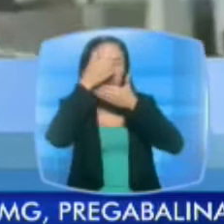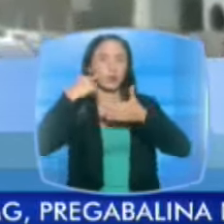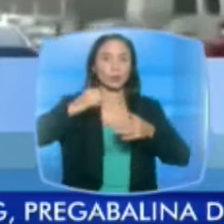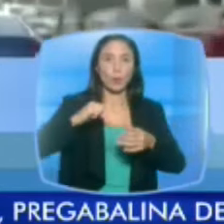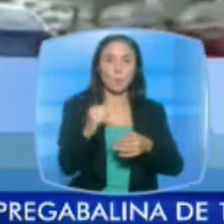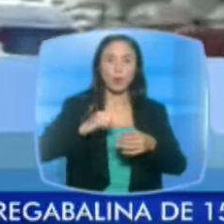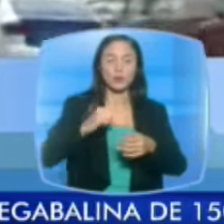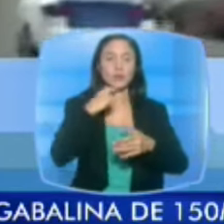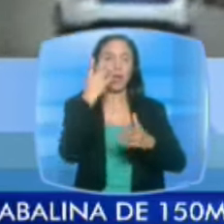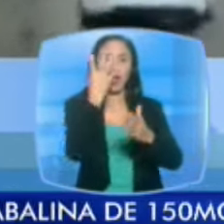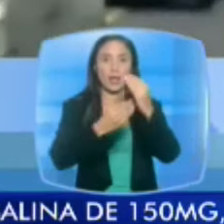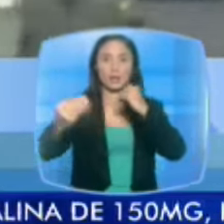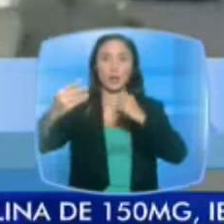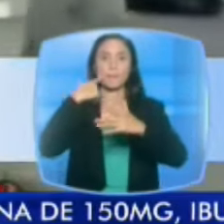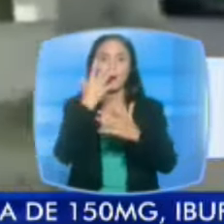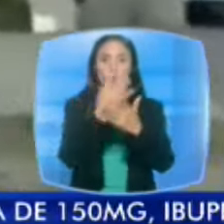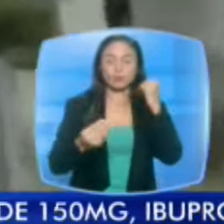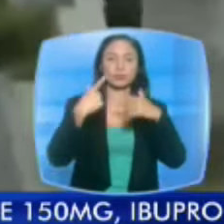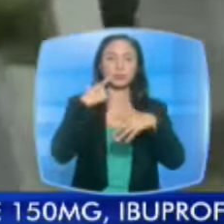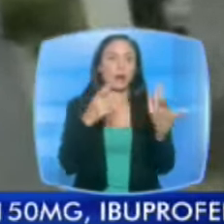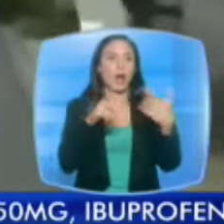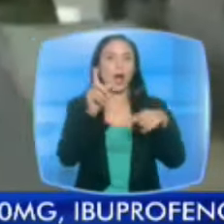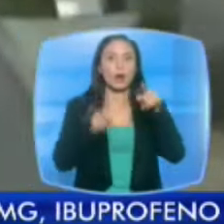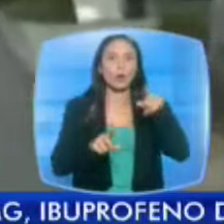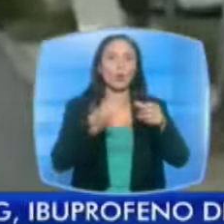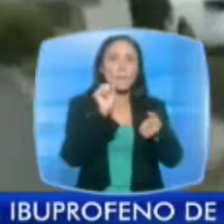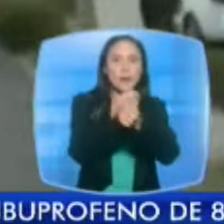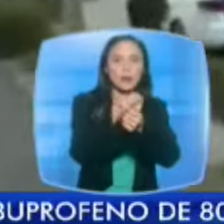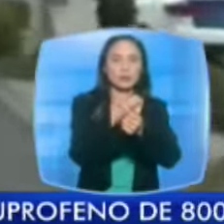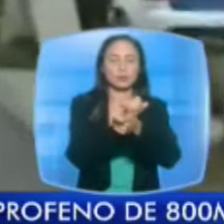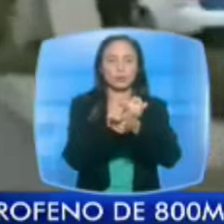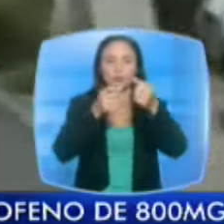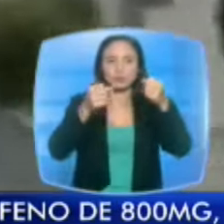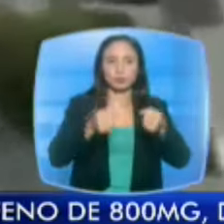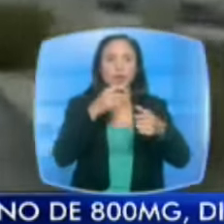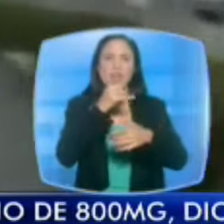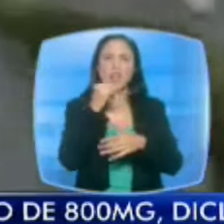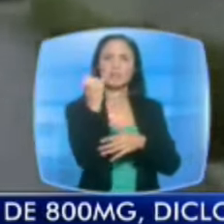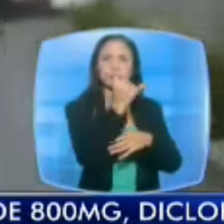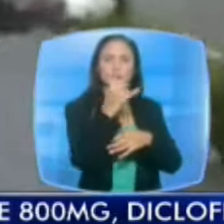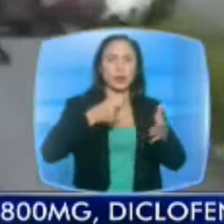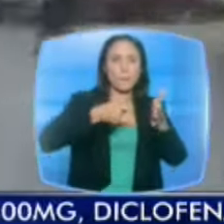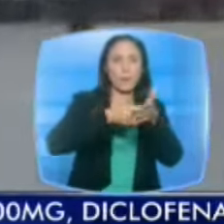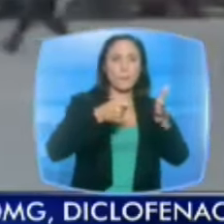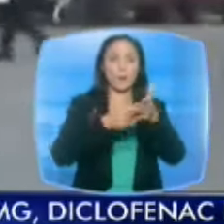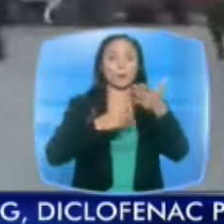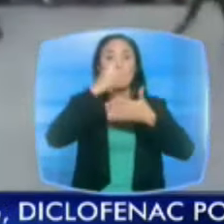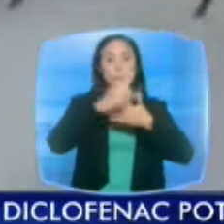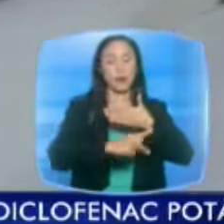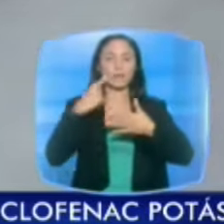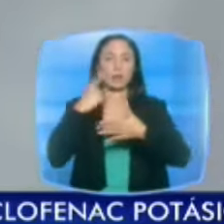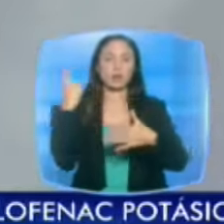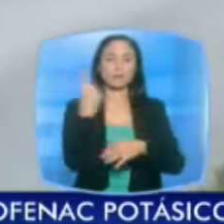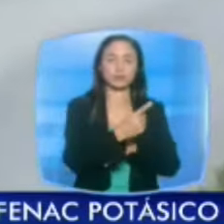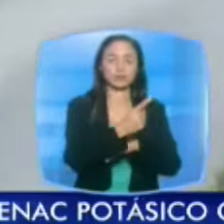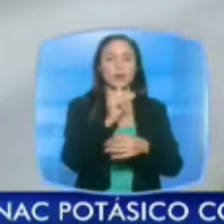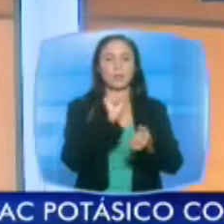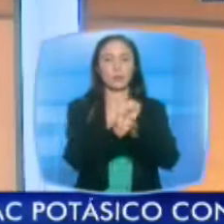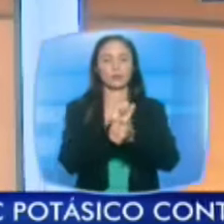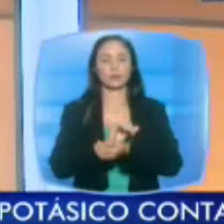en varias prisiones y amenazas con asesinar agentes penitenciarios si Nova persiste con su plan de régimen